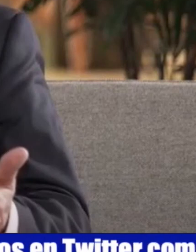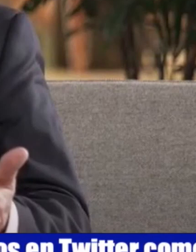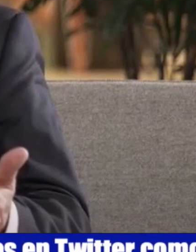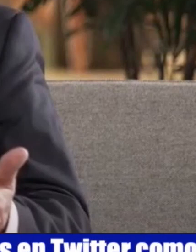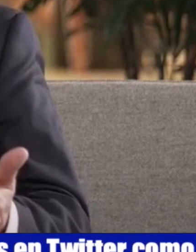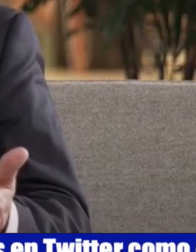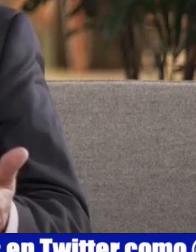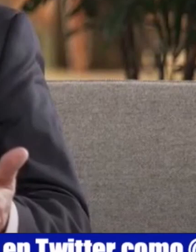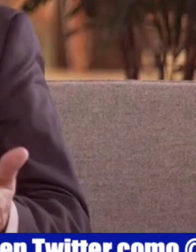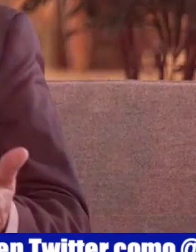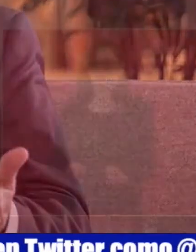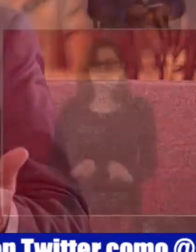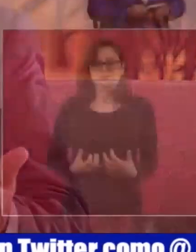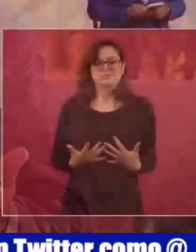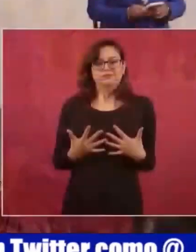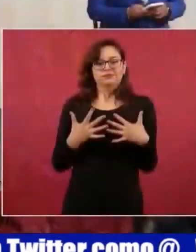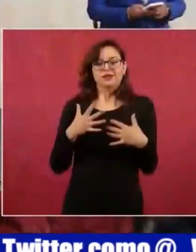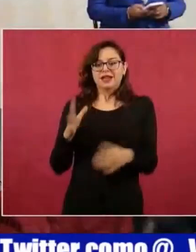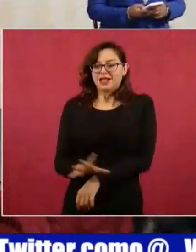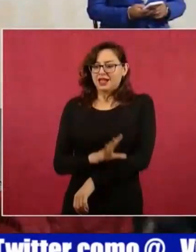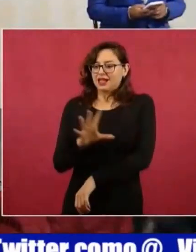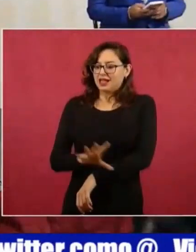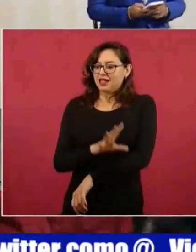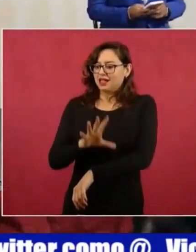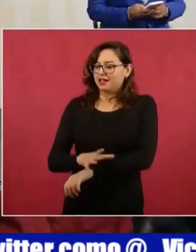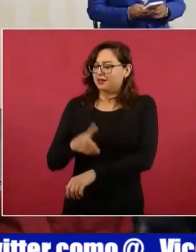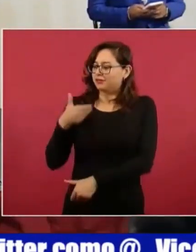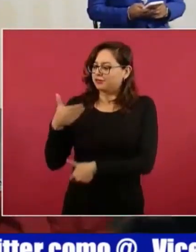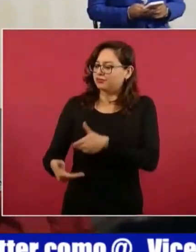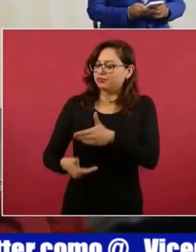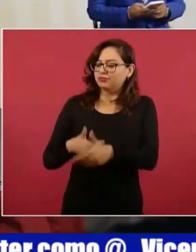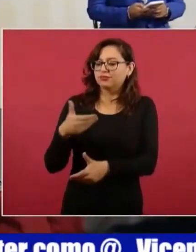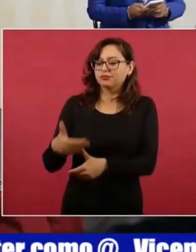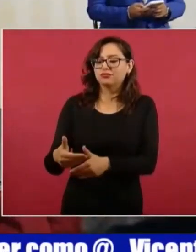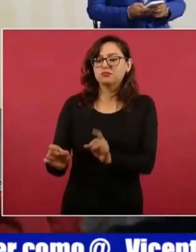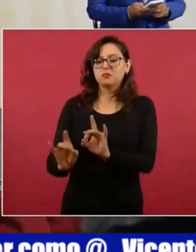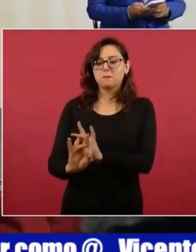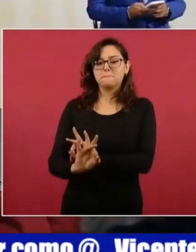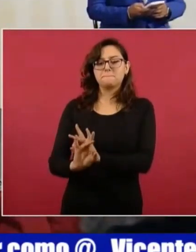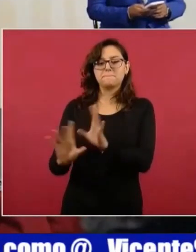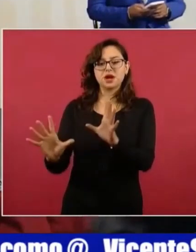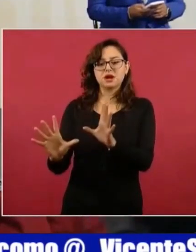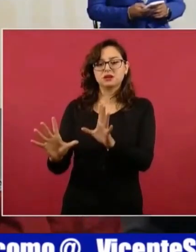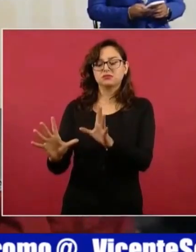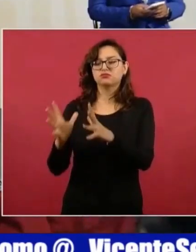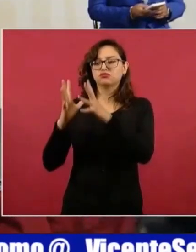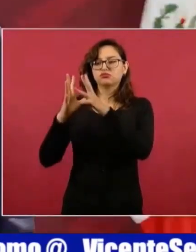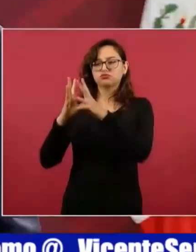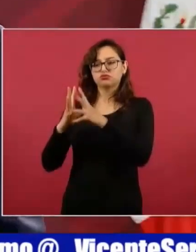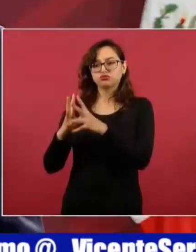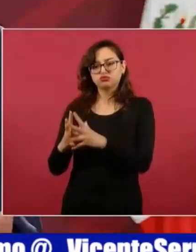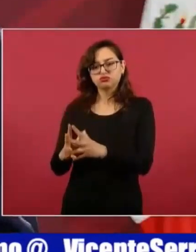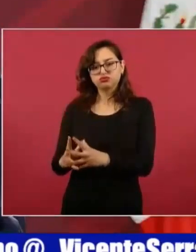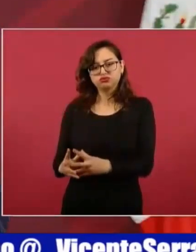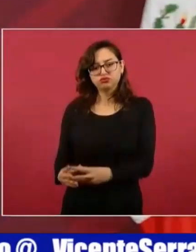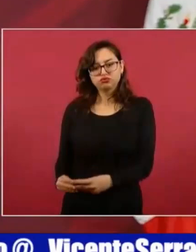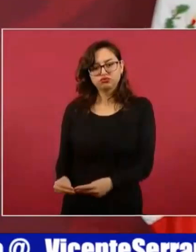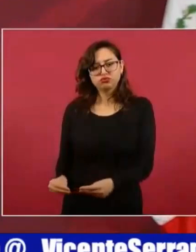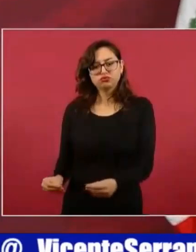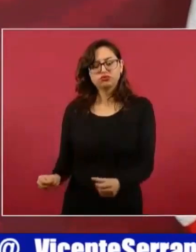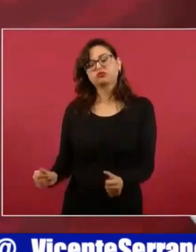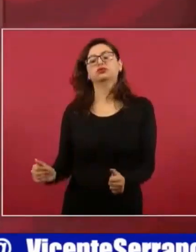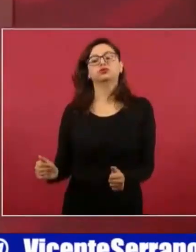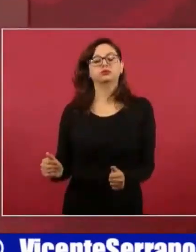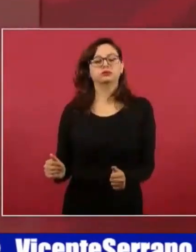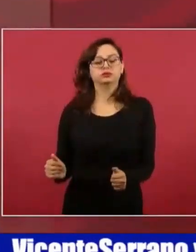la figura políticamente más arrojada es sin duda la del presidente mexicano. Hoy no